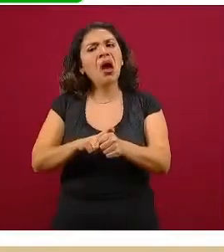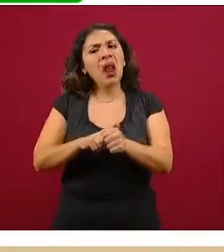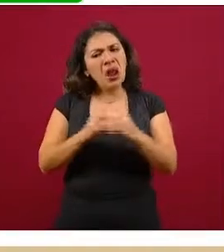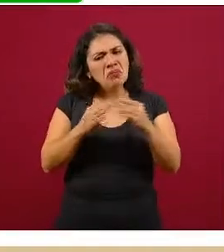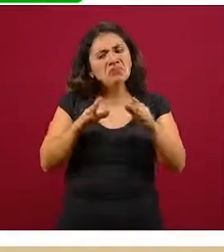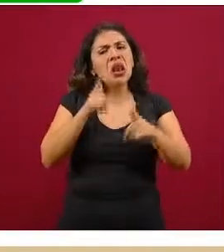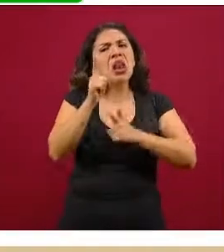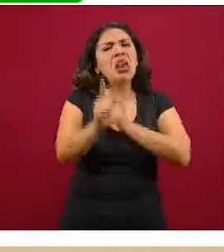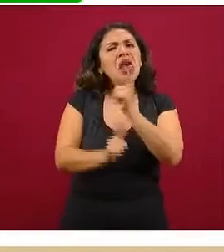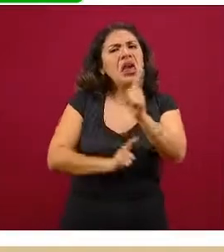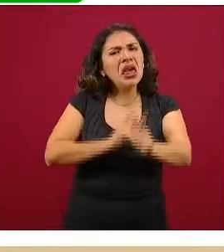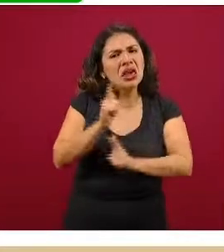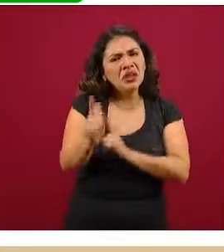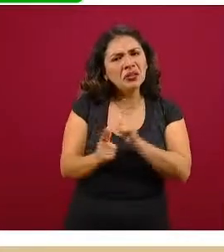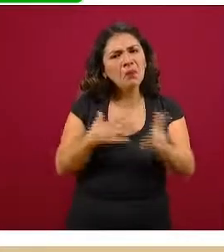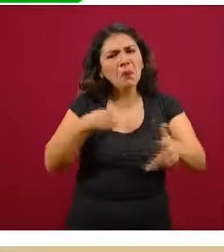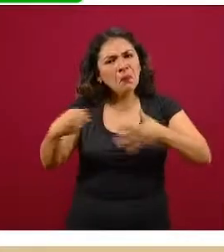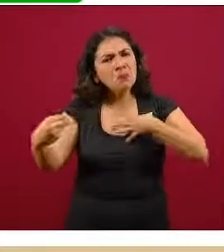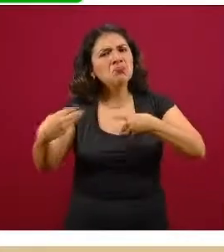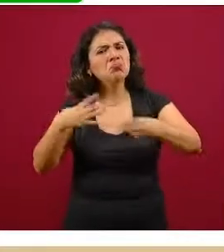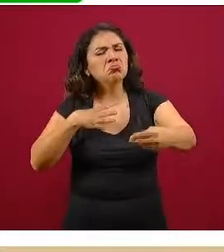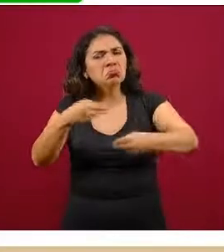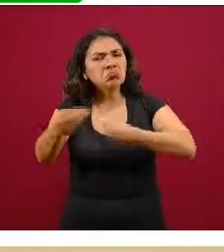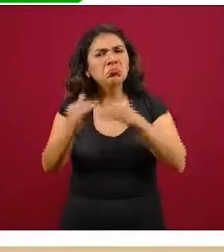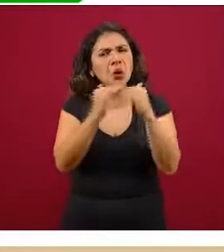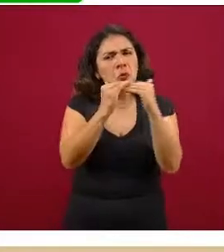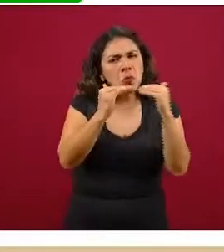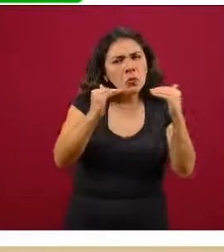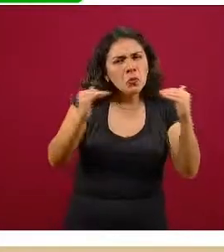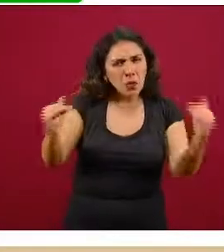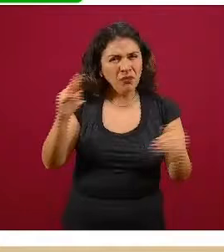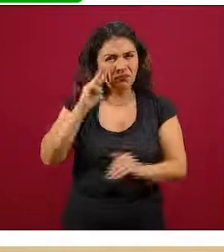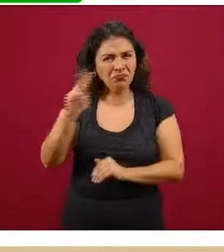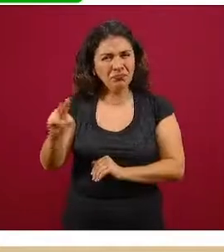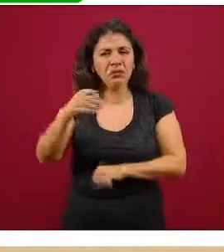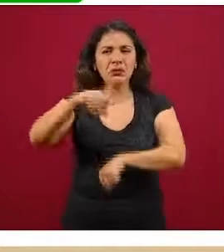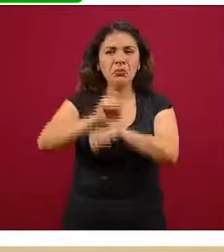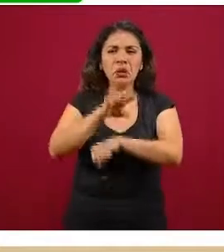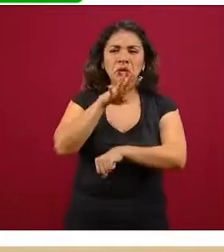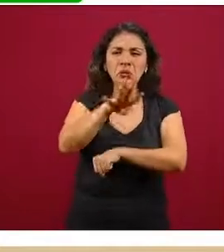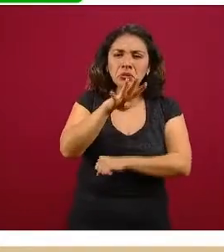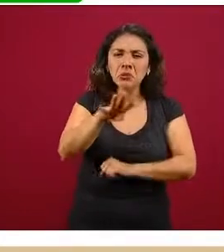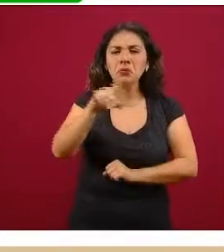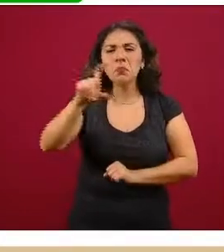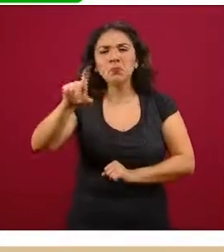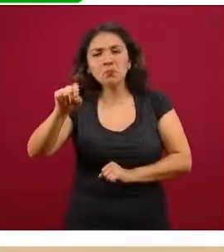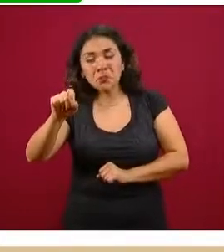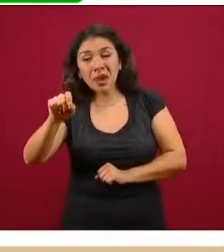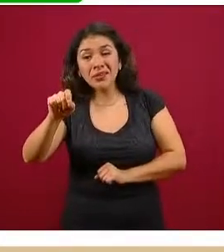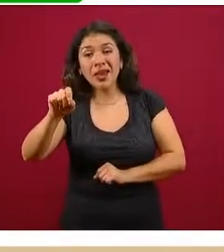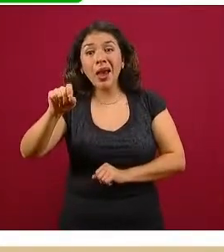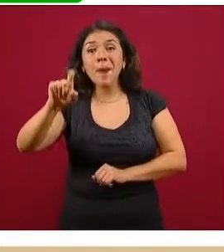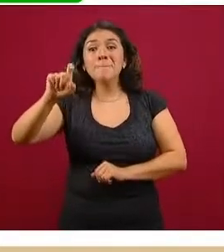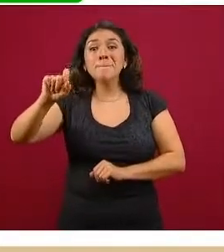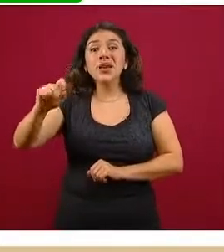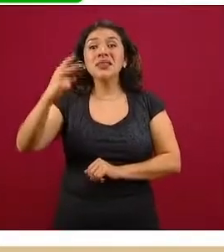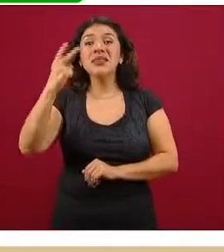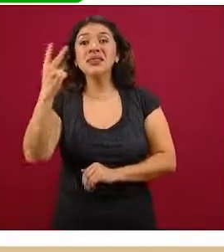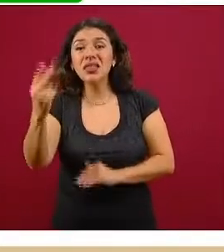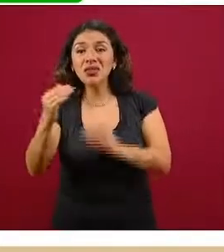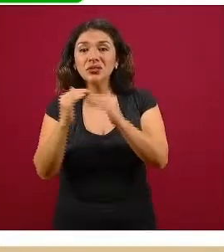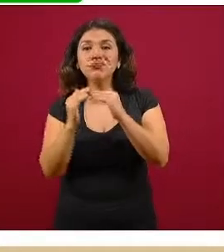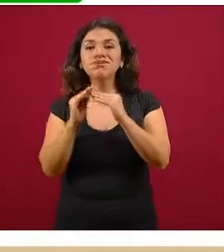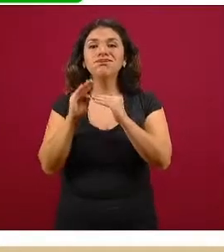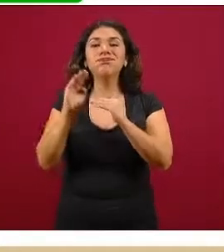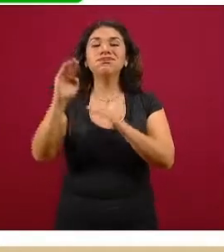a decir, poco baja, de no mucha actividad, pero ya a partir de la semana 22 empieza